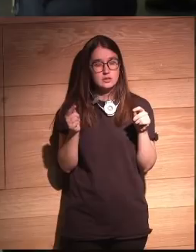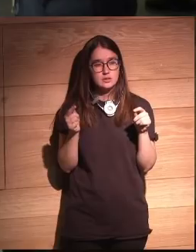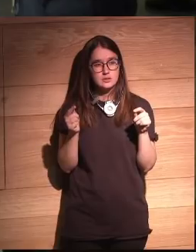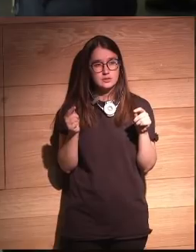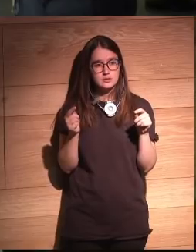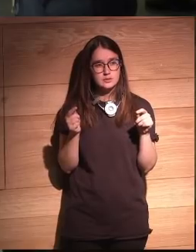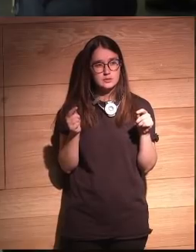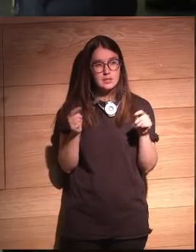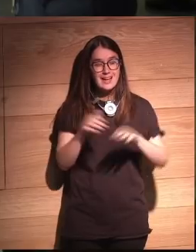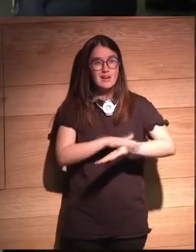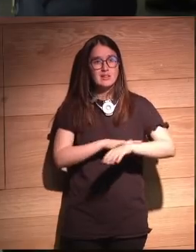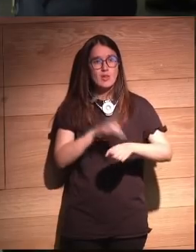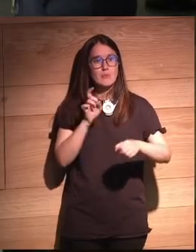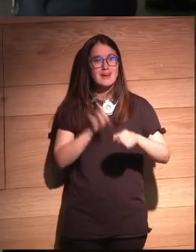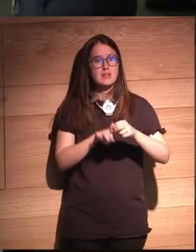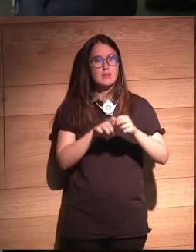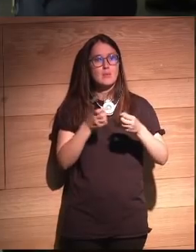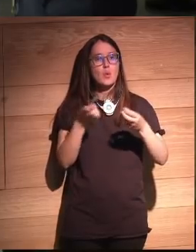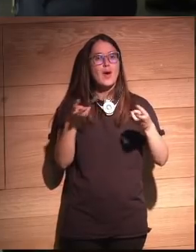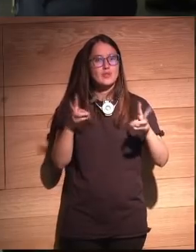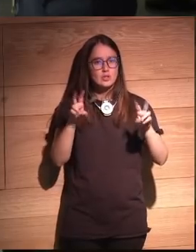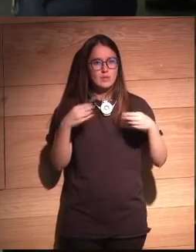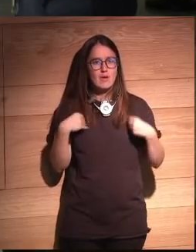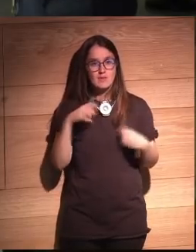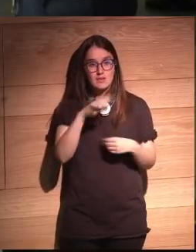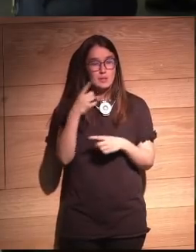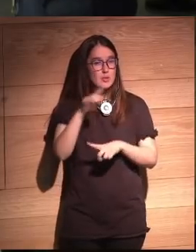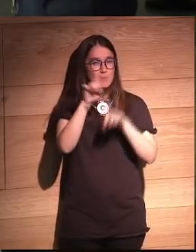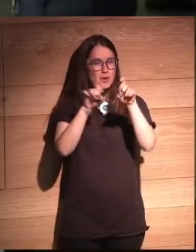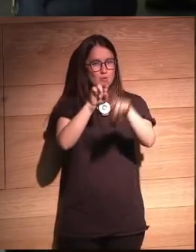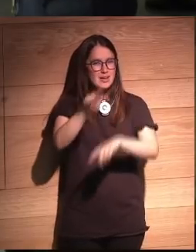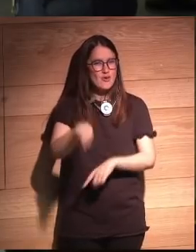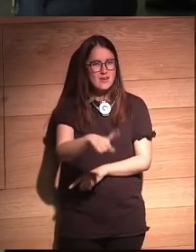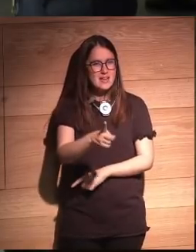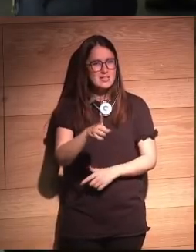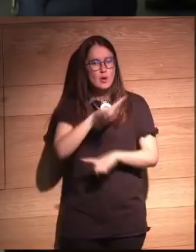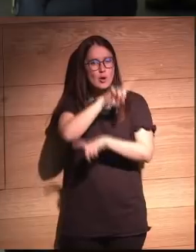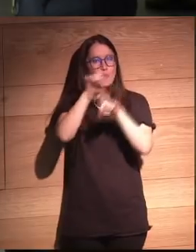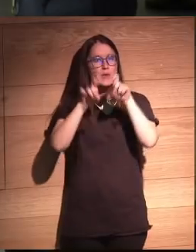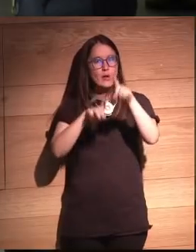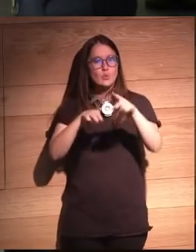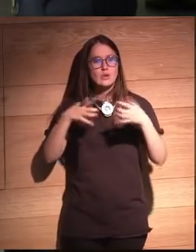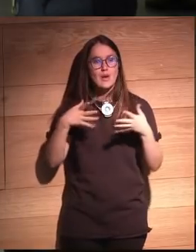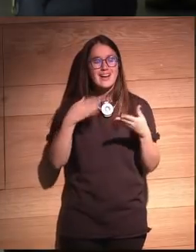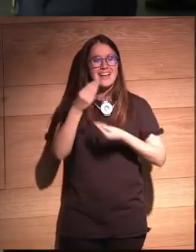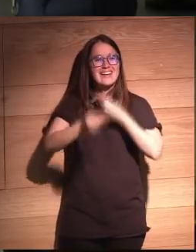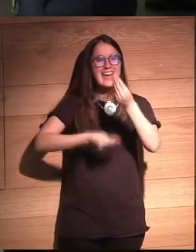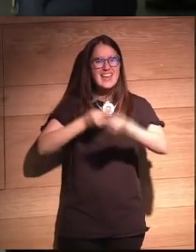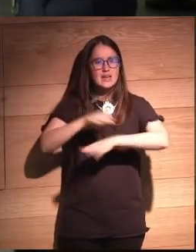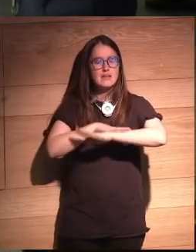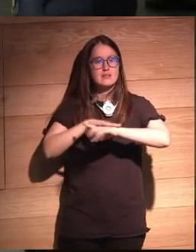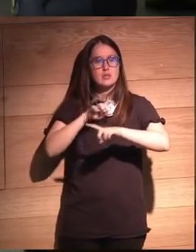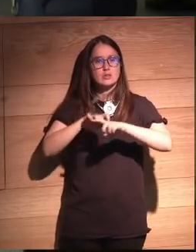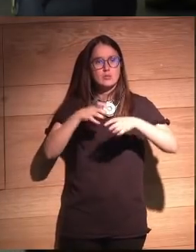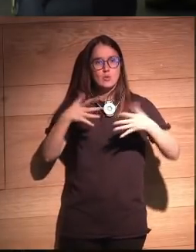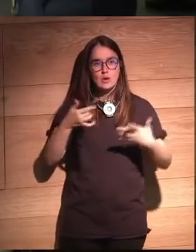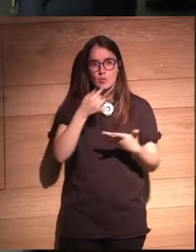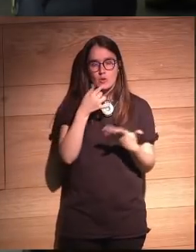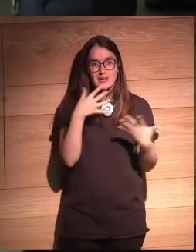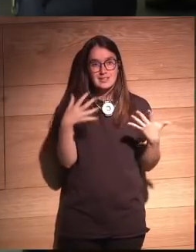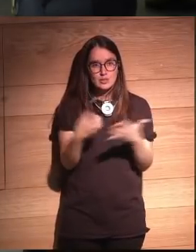cuánto debería participar el Estado en las viviendas. Pero esa no es la pregunta, sino qué es lo que está haciendo y qué tipo de Estado. Porque como habéis mencionado